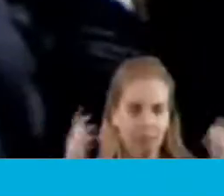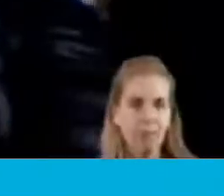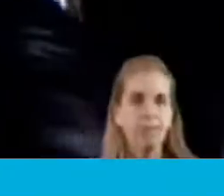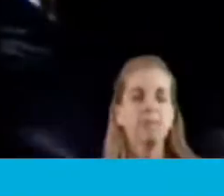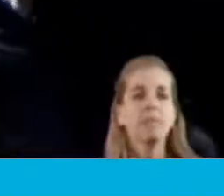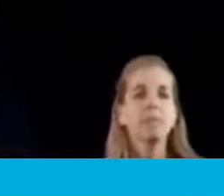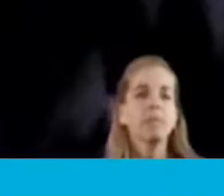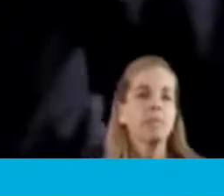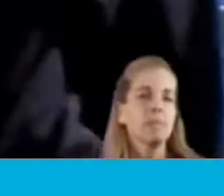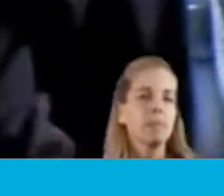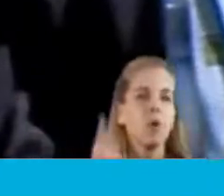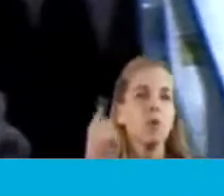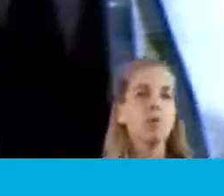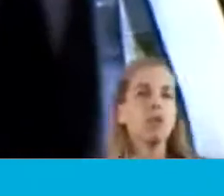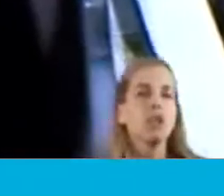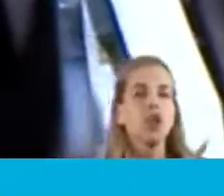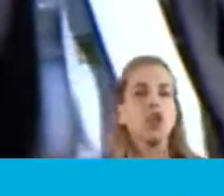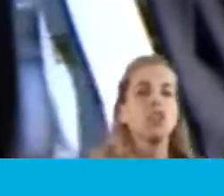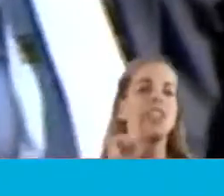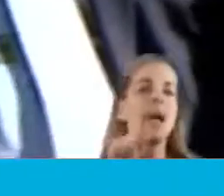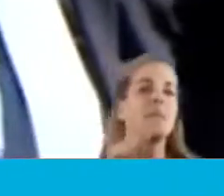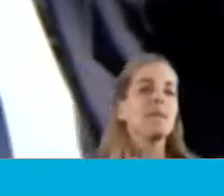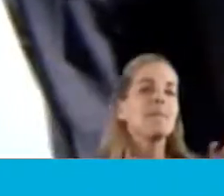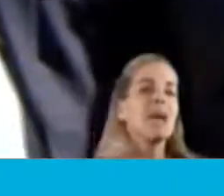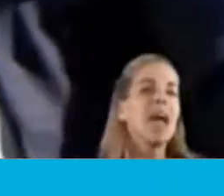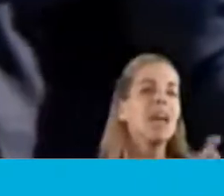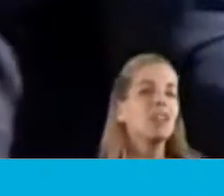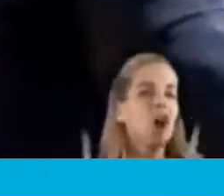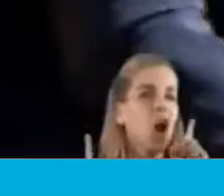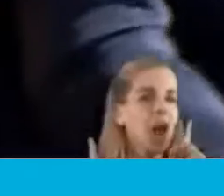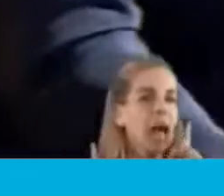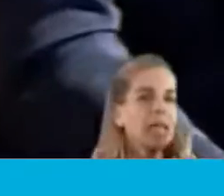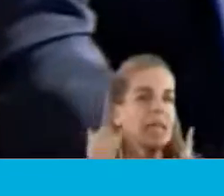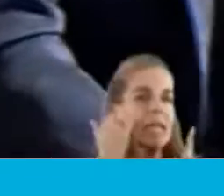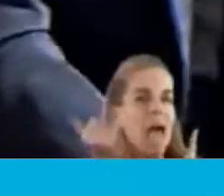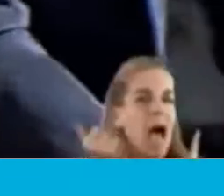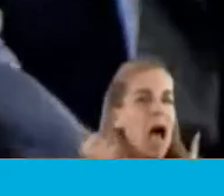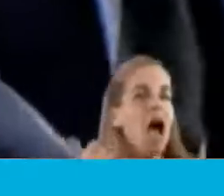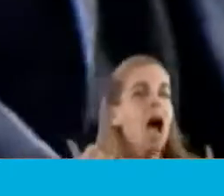Más de 1.200.000 personas encontraron